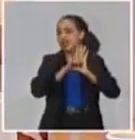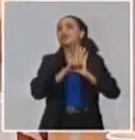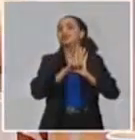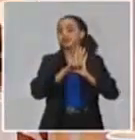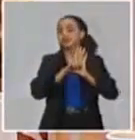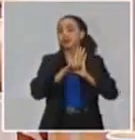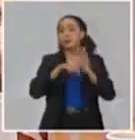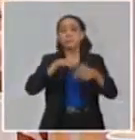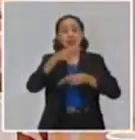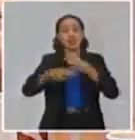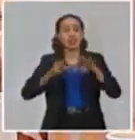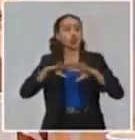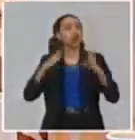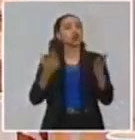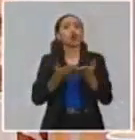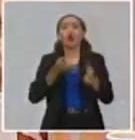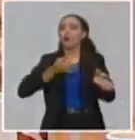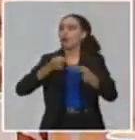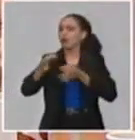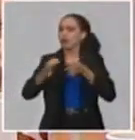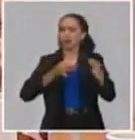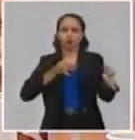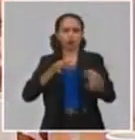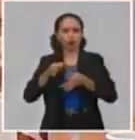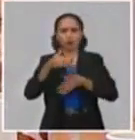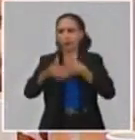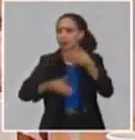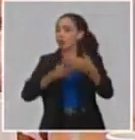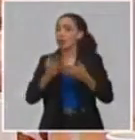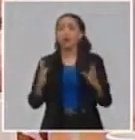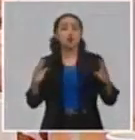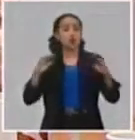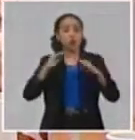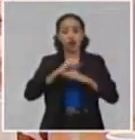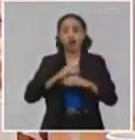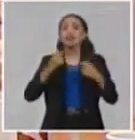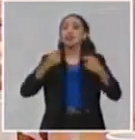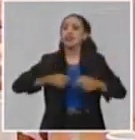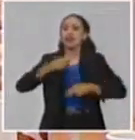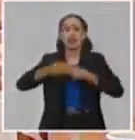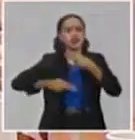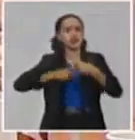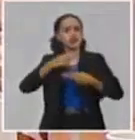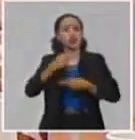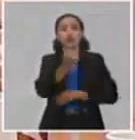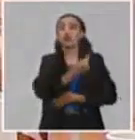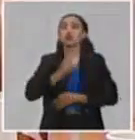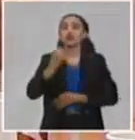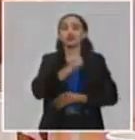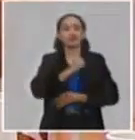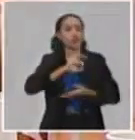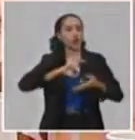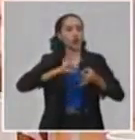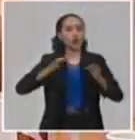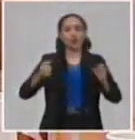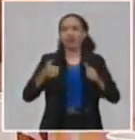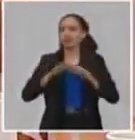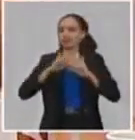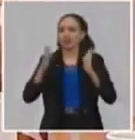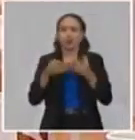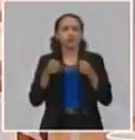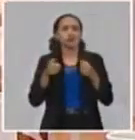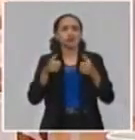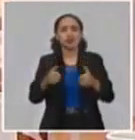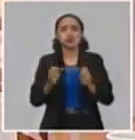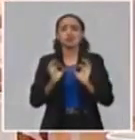que todo esto funcione sin ningún tipo de obstáculo, lo hagan. Estamos tratando de coordinar que todo salga en la